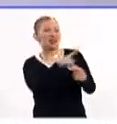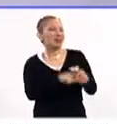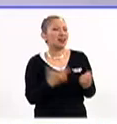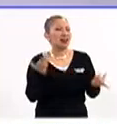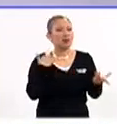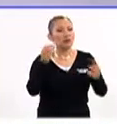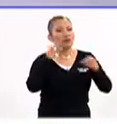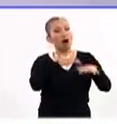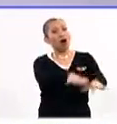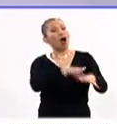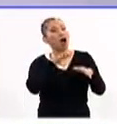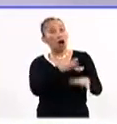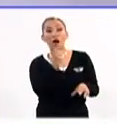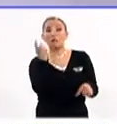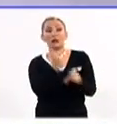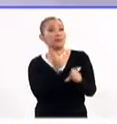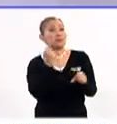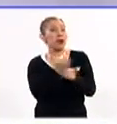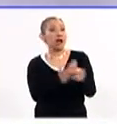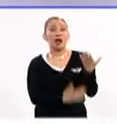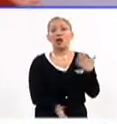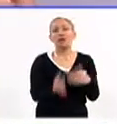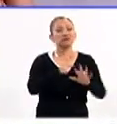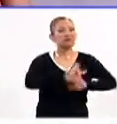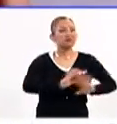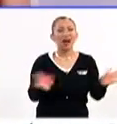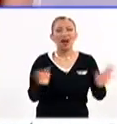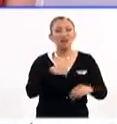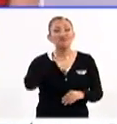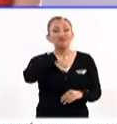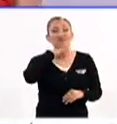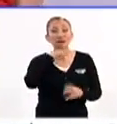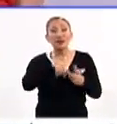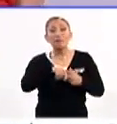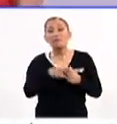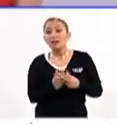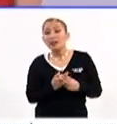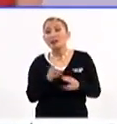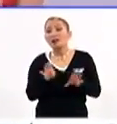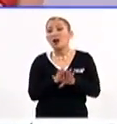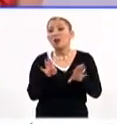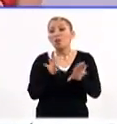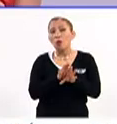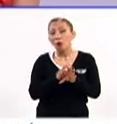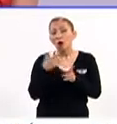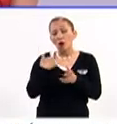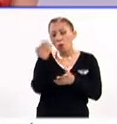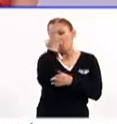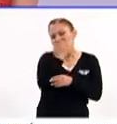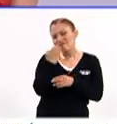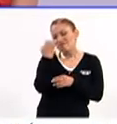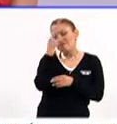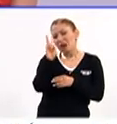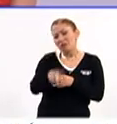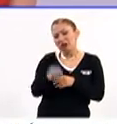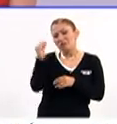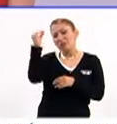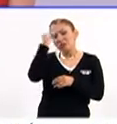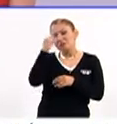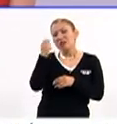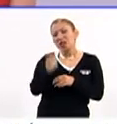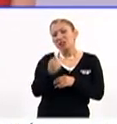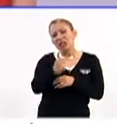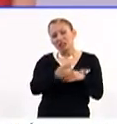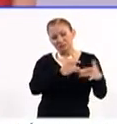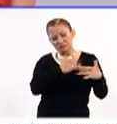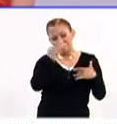dan deslumbramientos ante grandes éxitos, y se comienza a tener una medida de las cosas realmente sabia y en